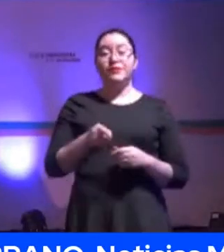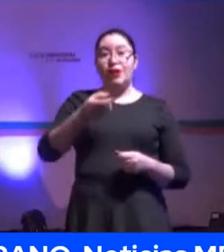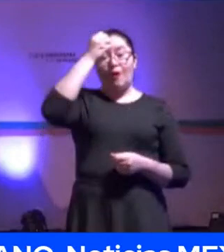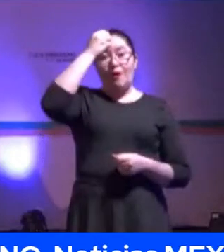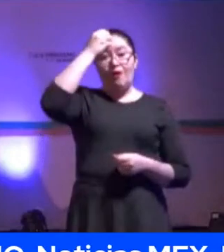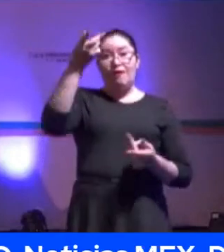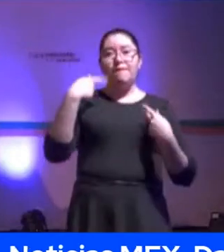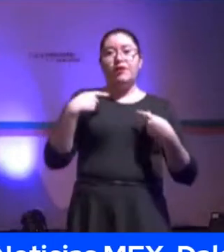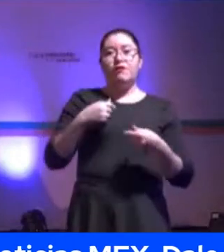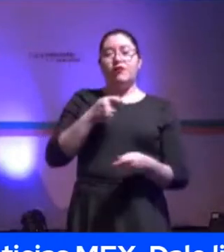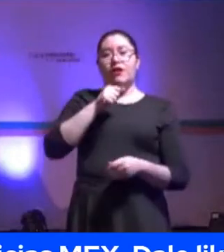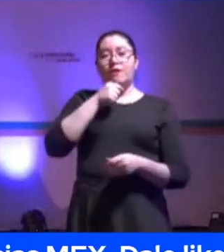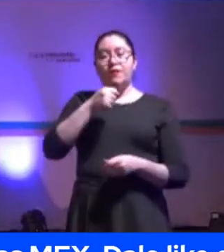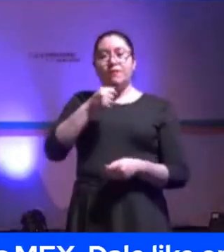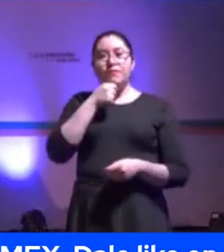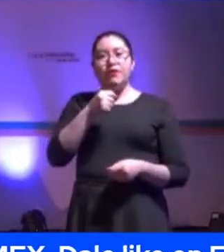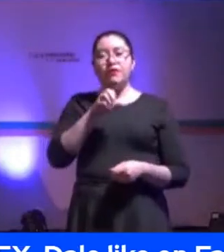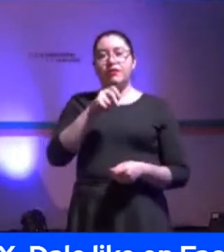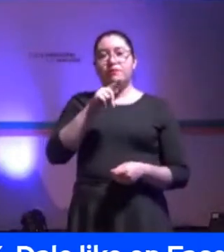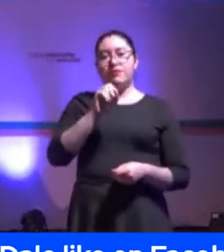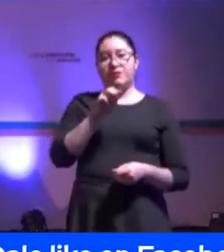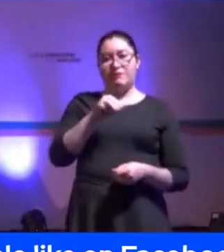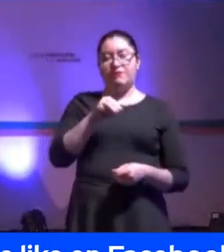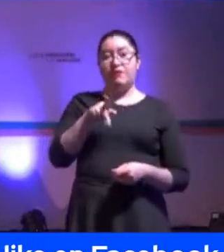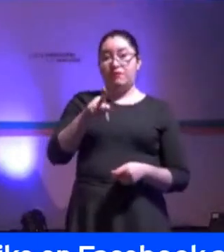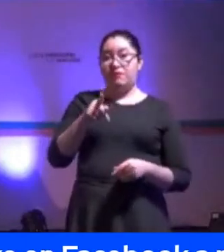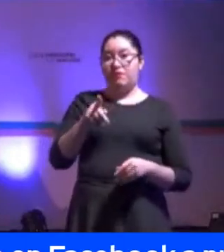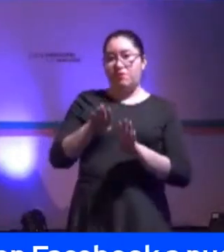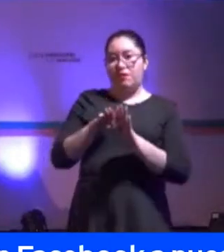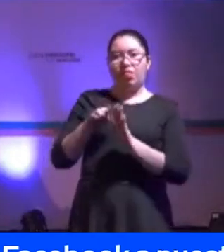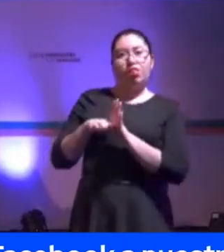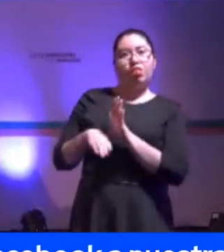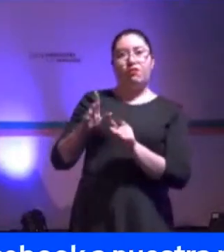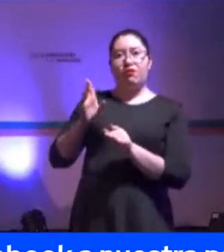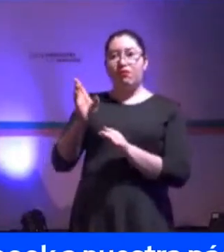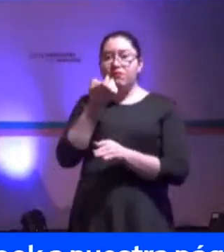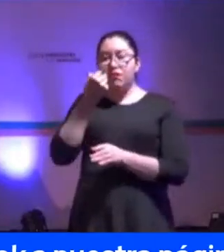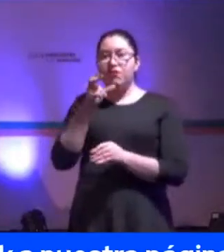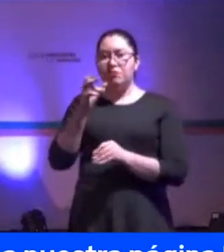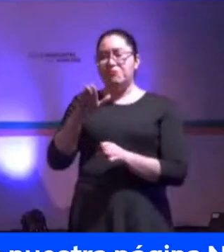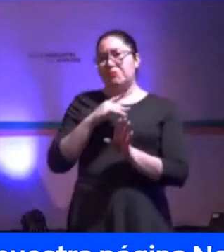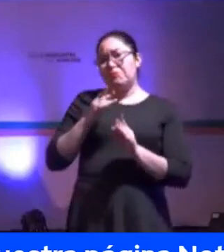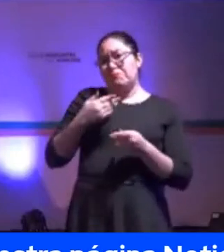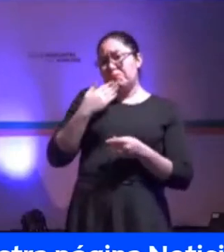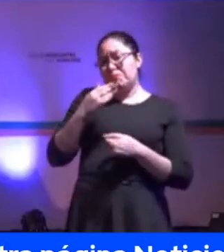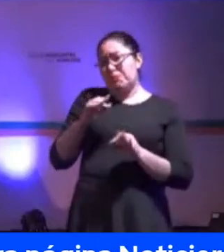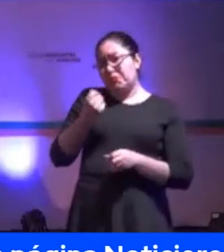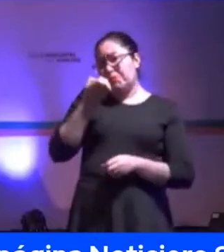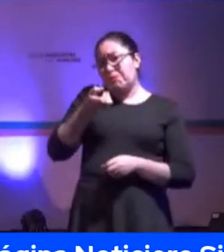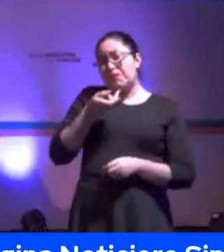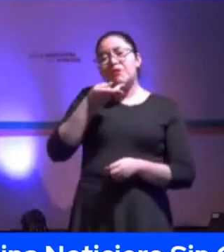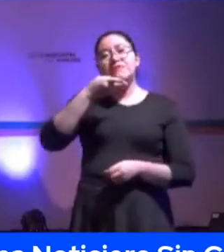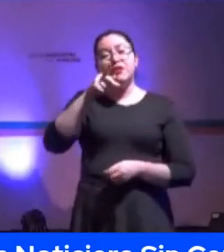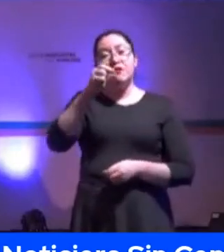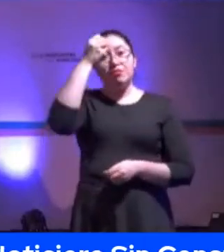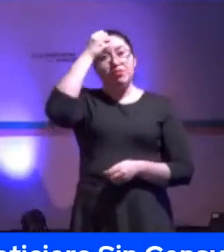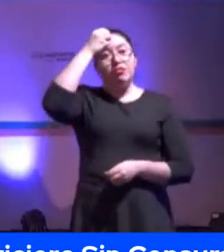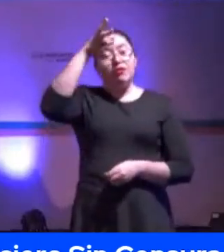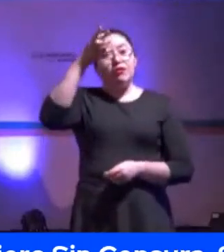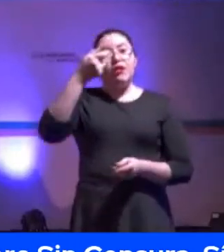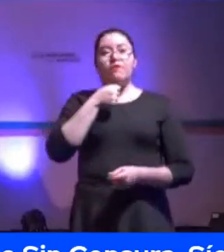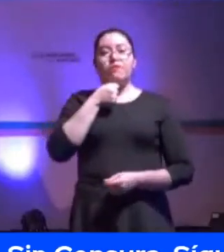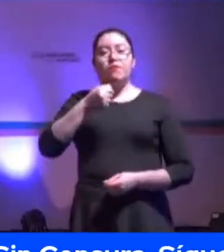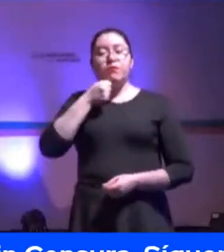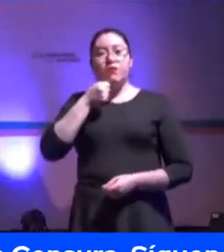estudió en la SEPTIEN, que no es por desprestigiar ni mucho menos, porque por supuesto su mérito tienen. Se les olvida que el periodismo era un